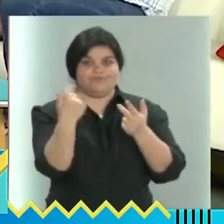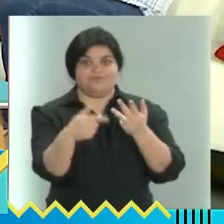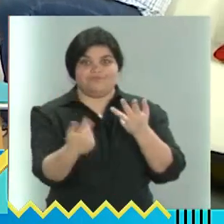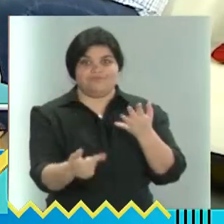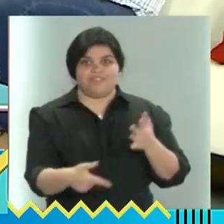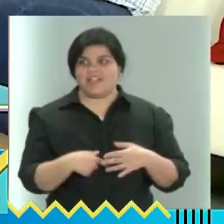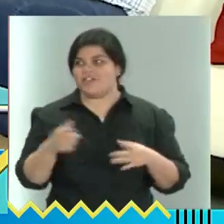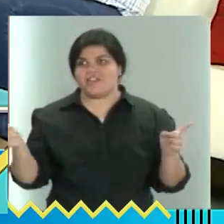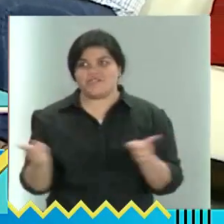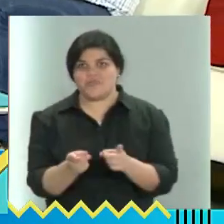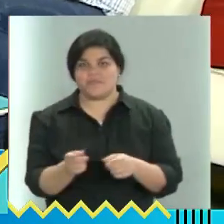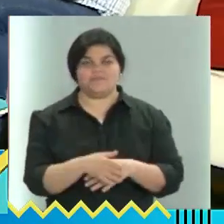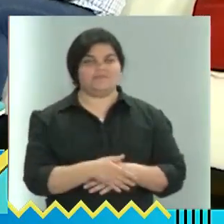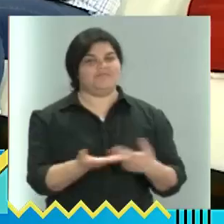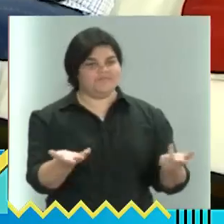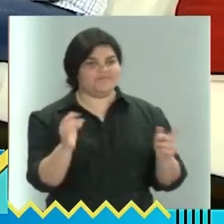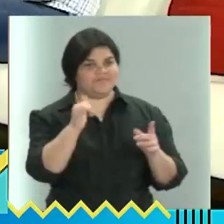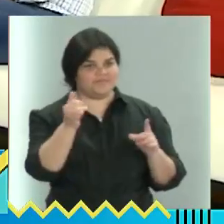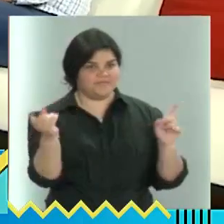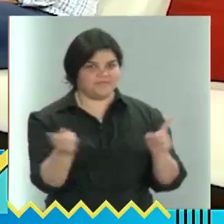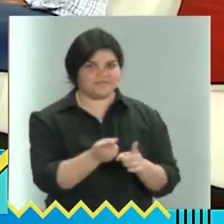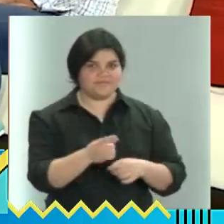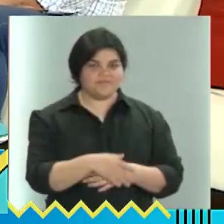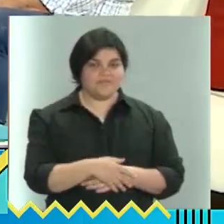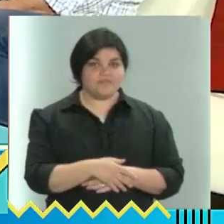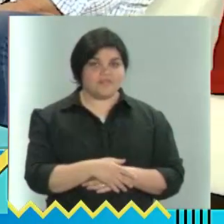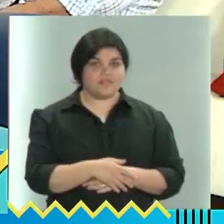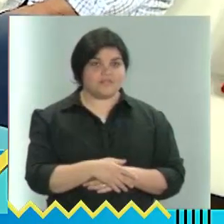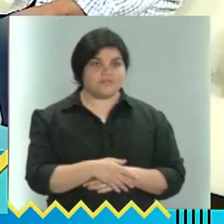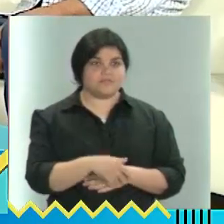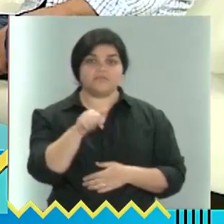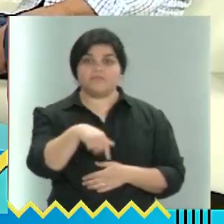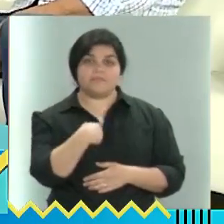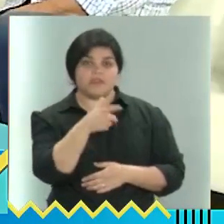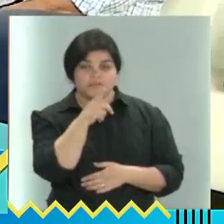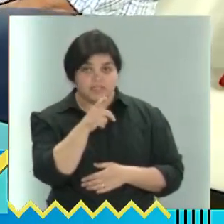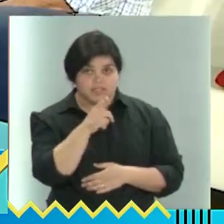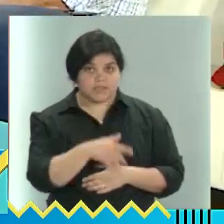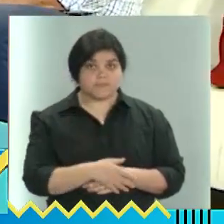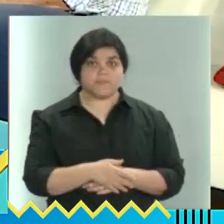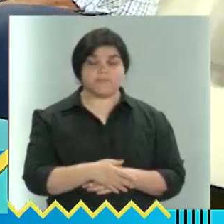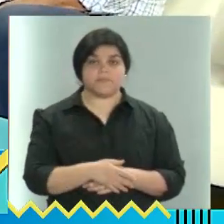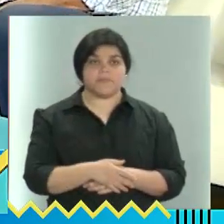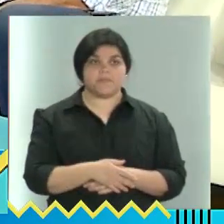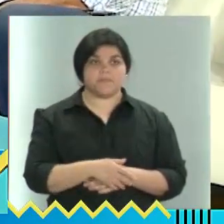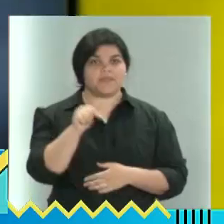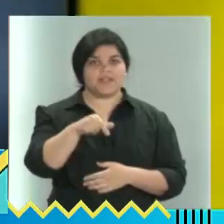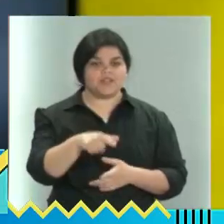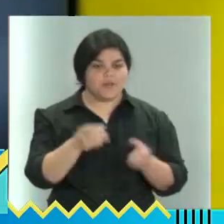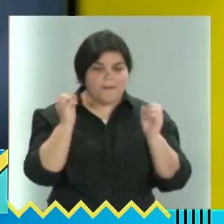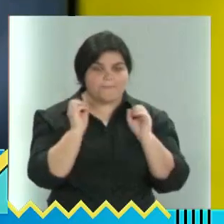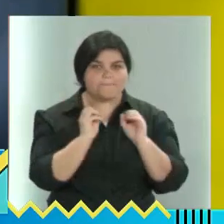Tedeschi. Resumido. Sí, resumido. Es decir, creo que vino a dar un puntapié